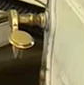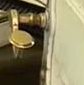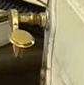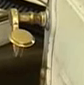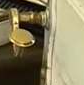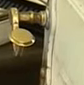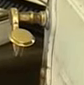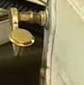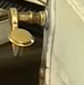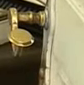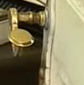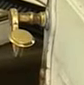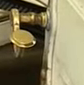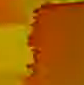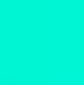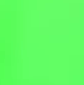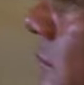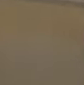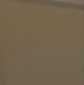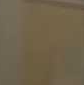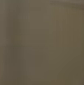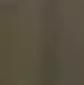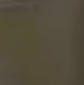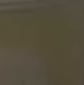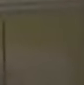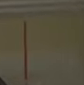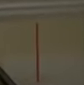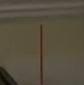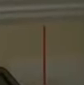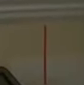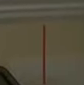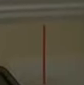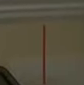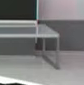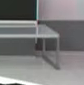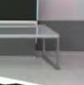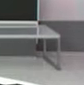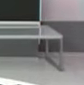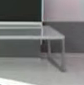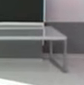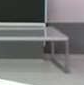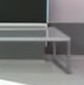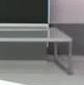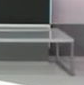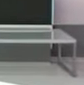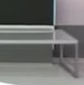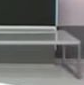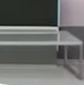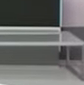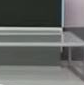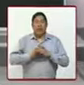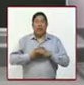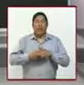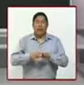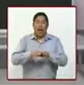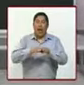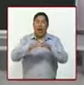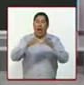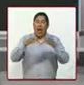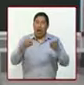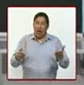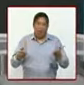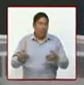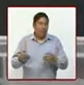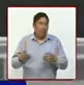Y ya ha comenzado la apertura de sobres de